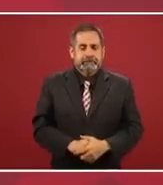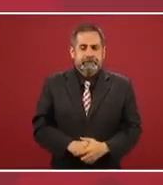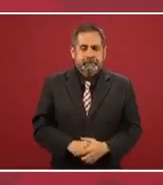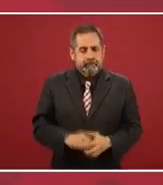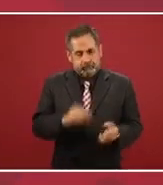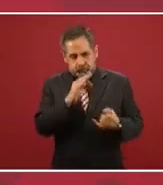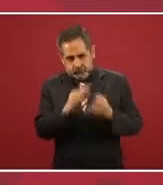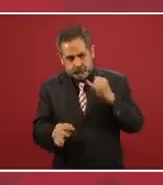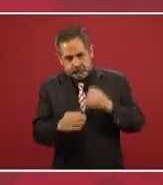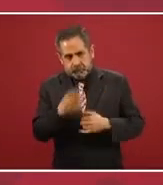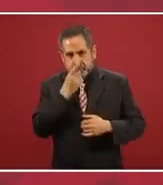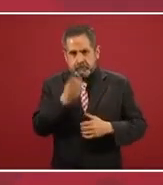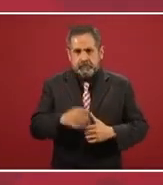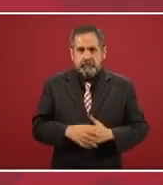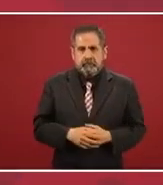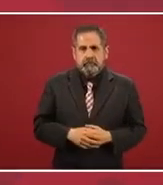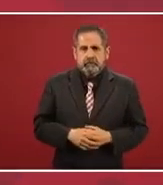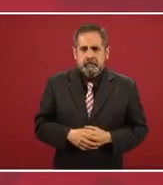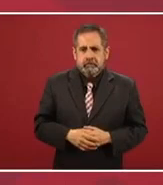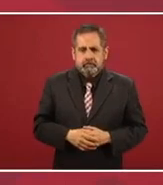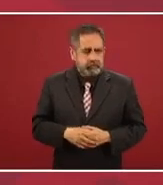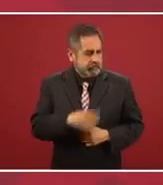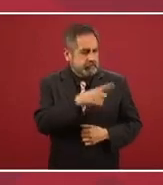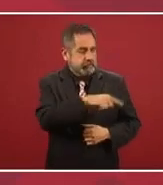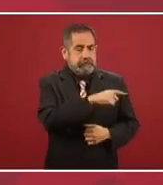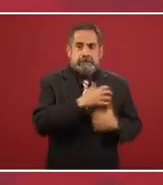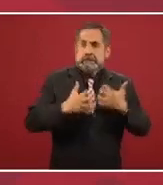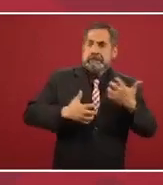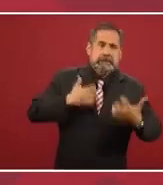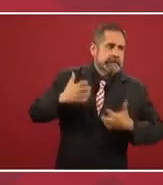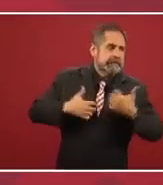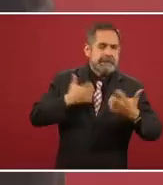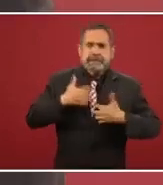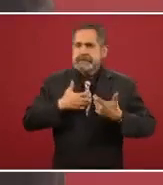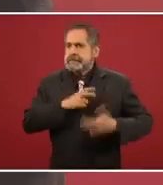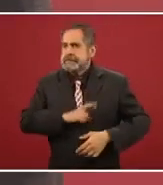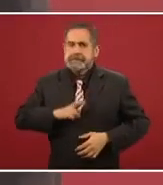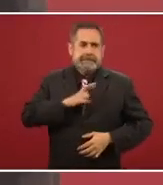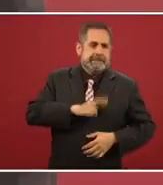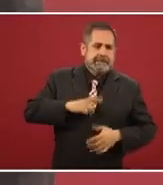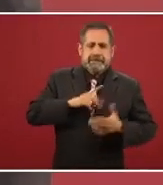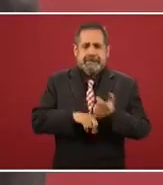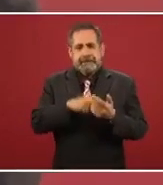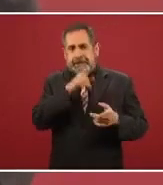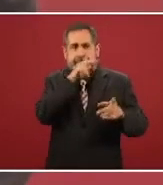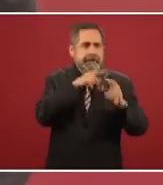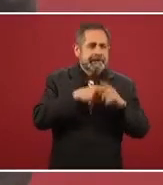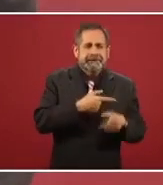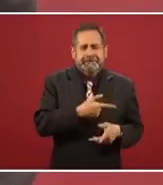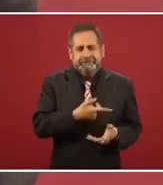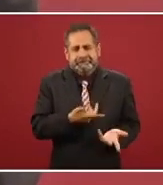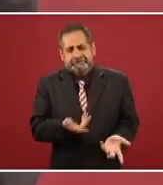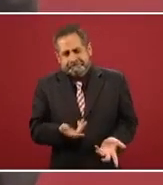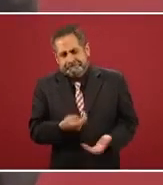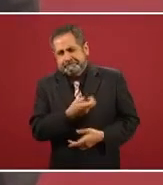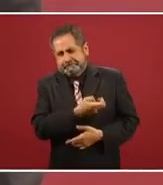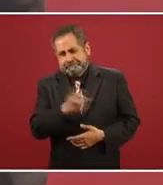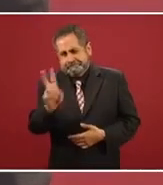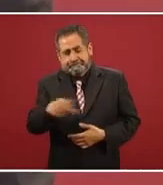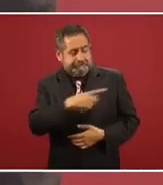Lo último, están muy desesperados, la verdad. Y esa es